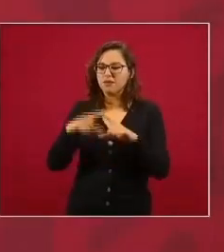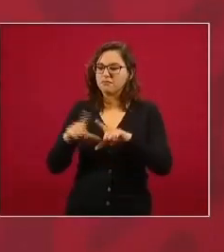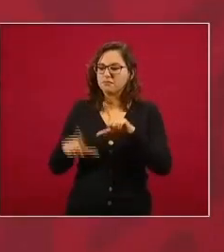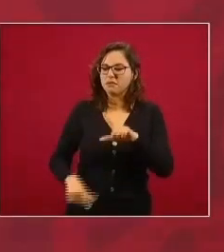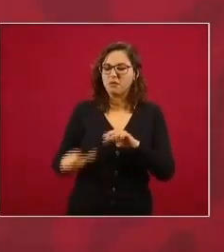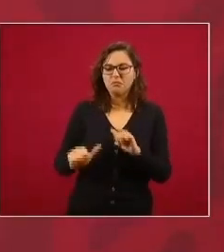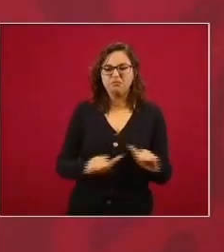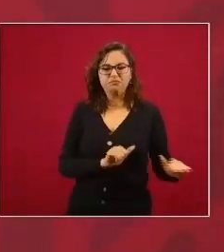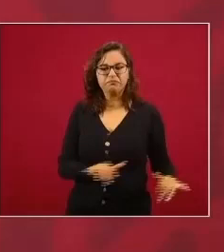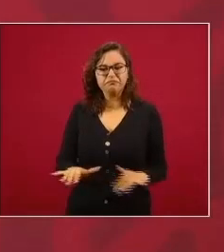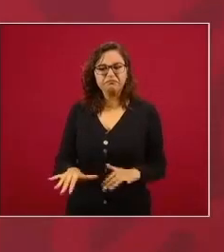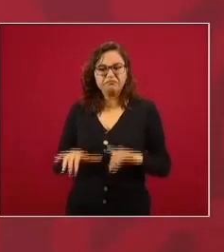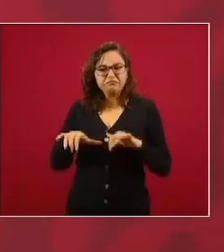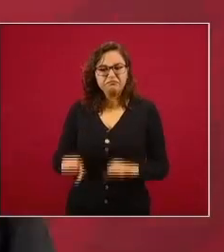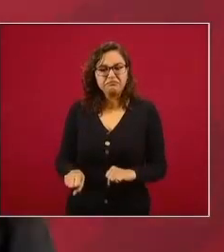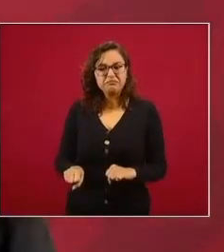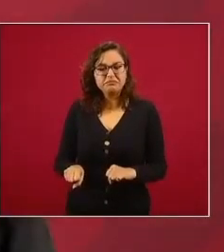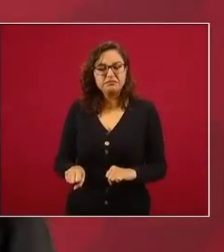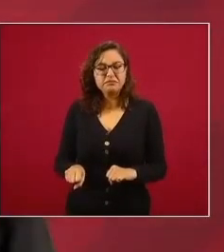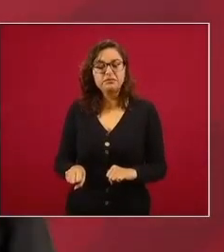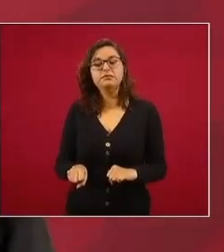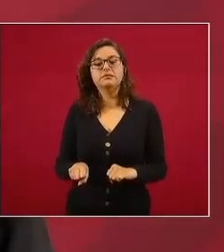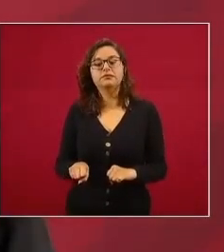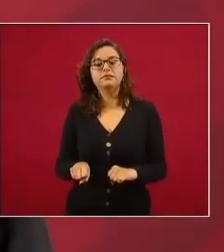y apoyó